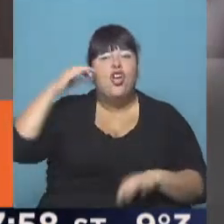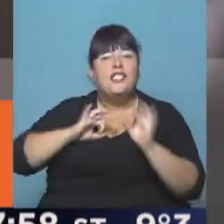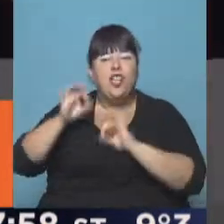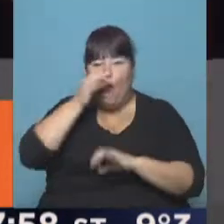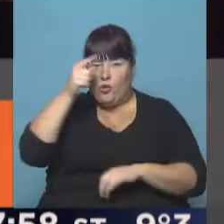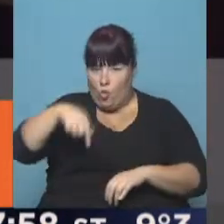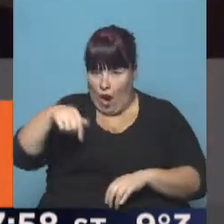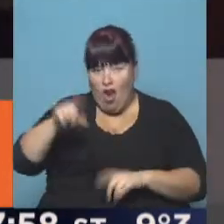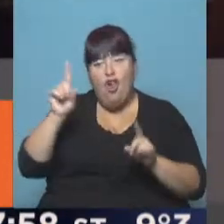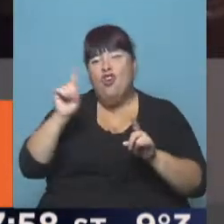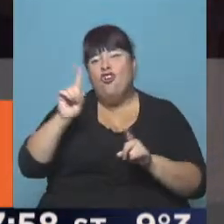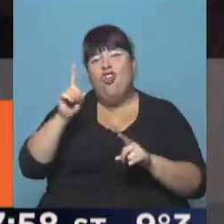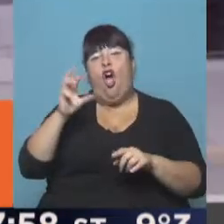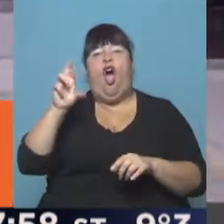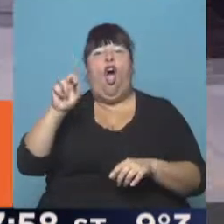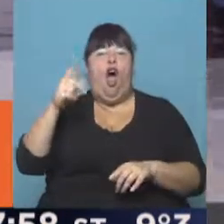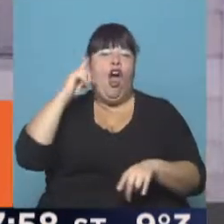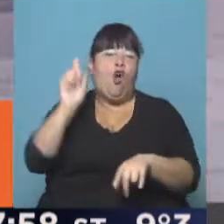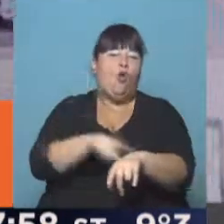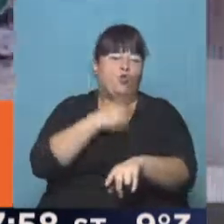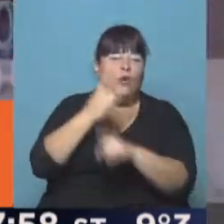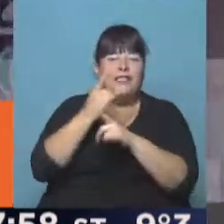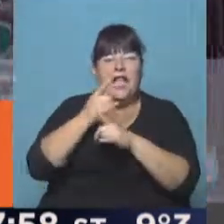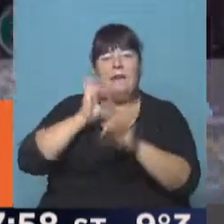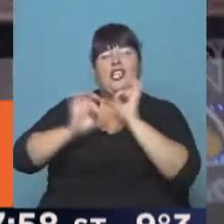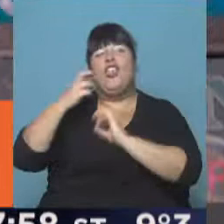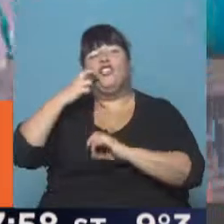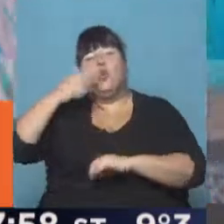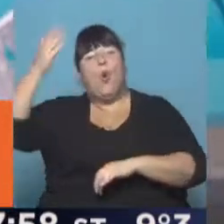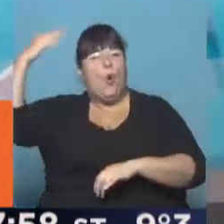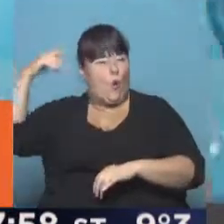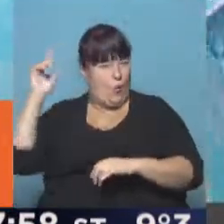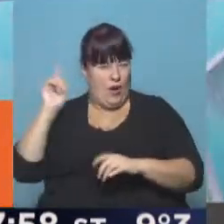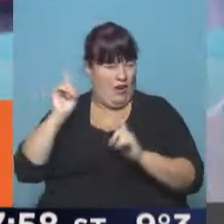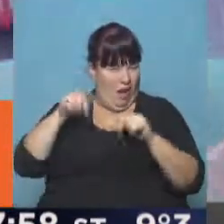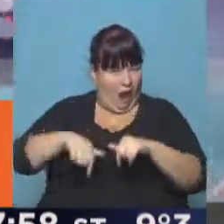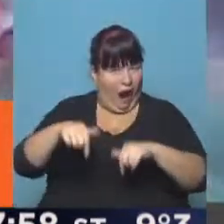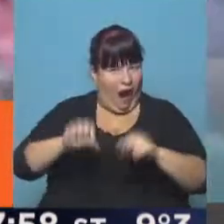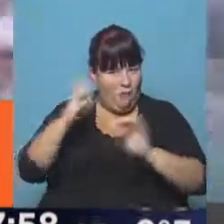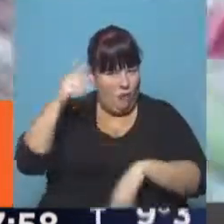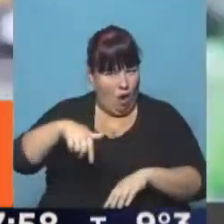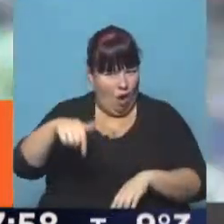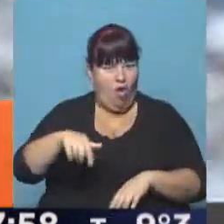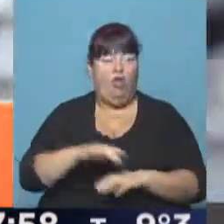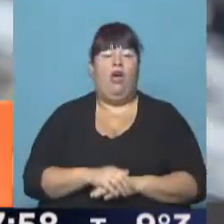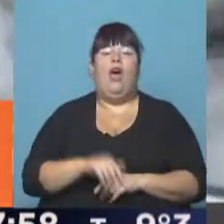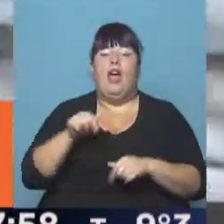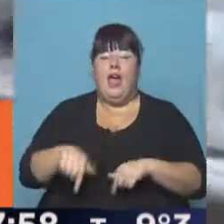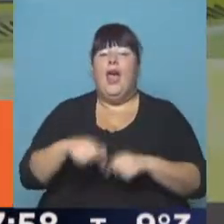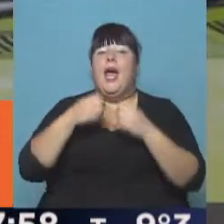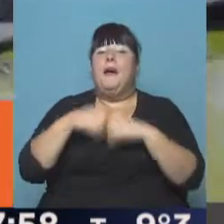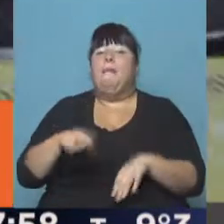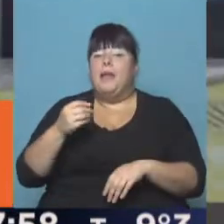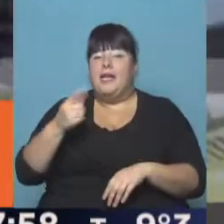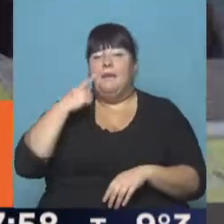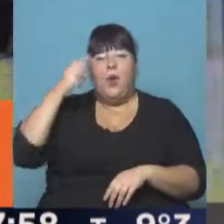XXI. No con la fiebre del oro que uno está acostumbrado a ver en el siglo XIX, principio del siglo XX. Bueno, en este caso la acción comienza en